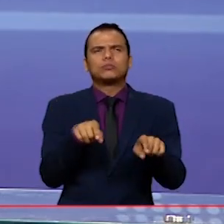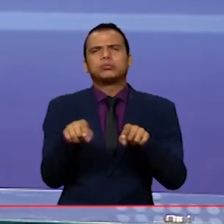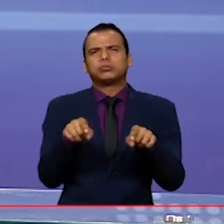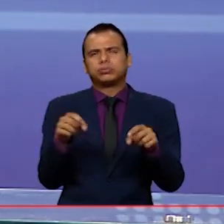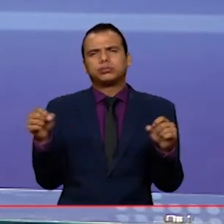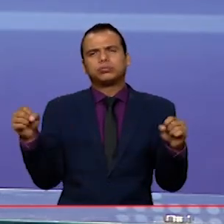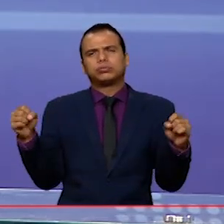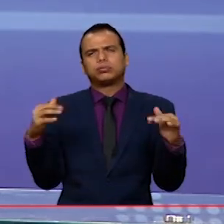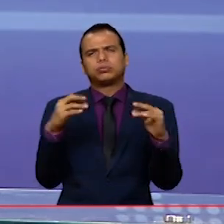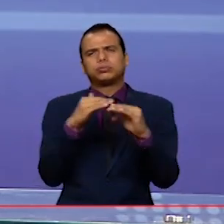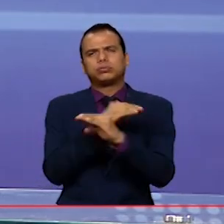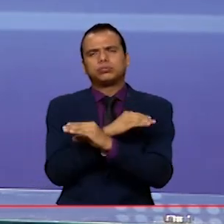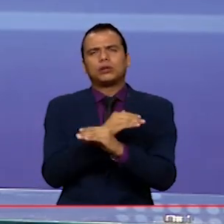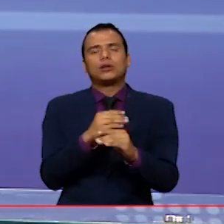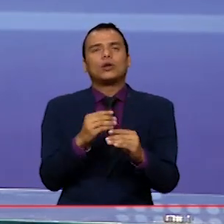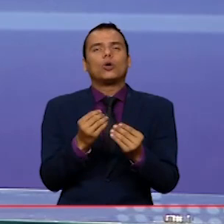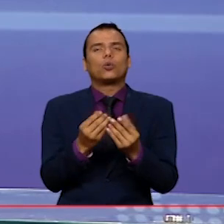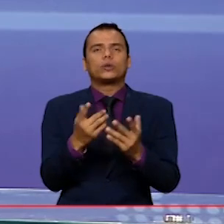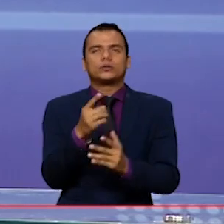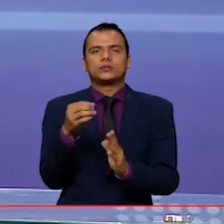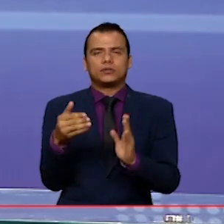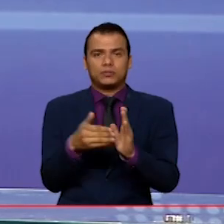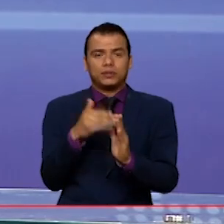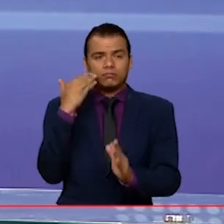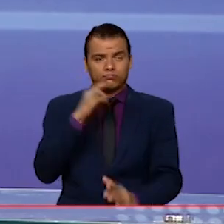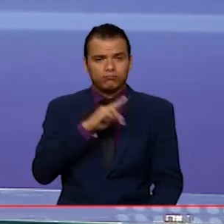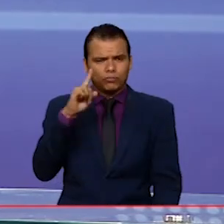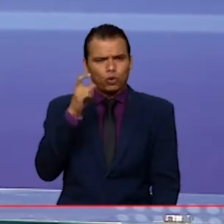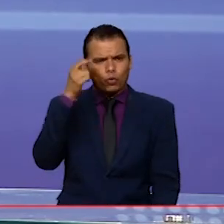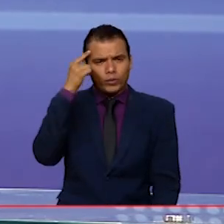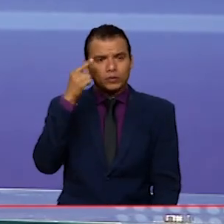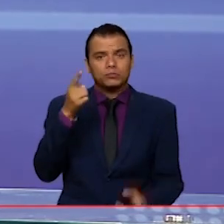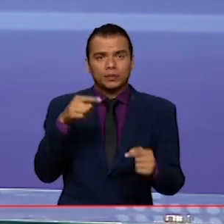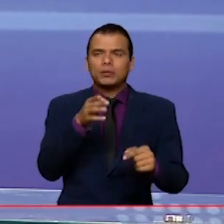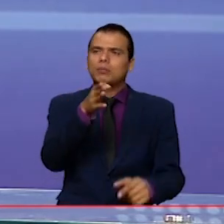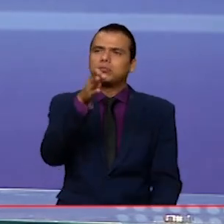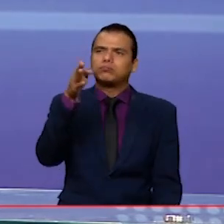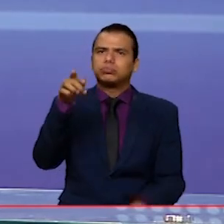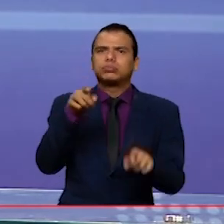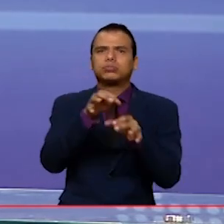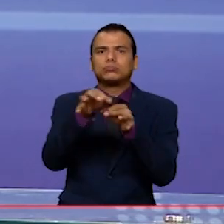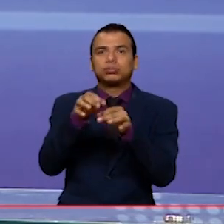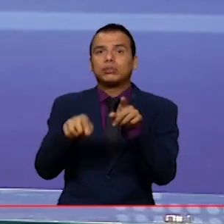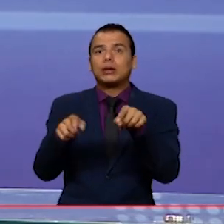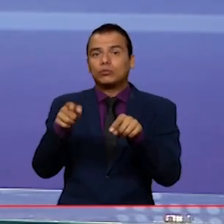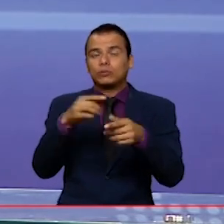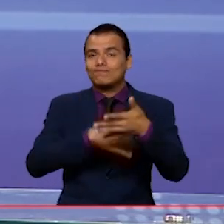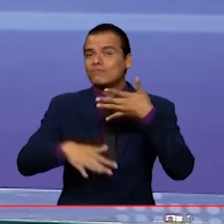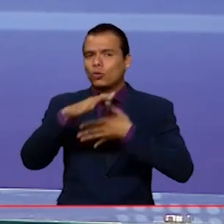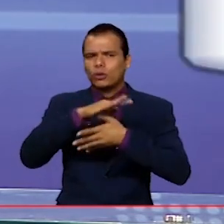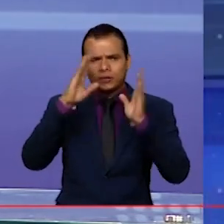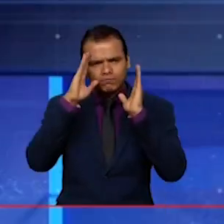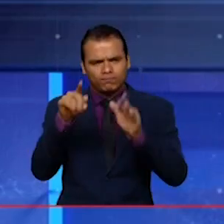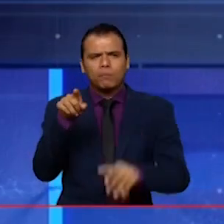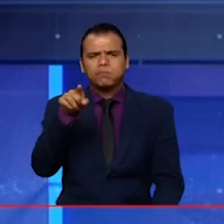misma gobernadora Dilian Francisca Toro recorrió los puntos de control. Algunos municipios tendrán mayor vigilancia.